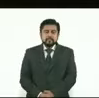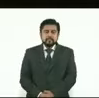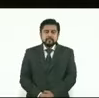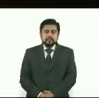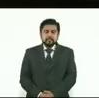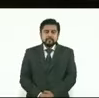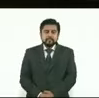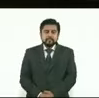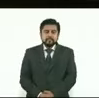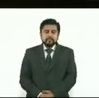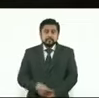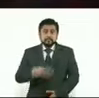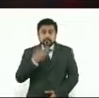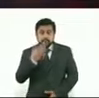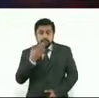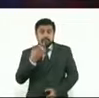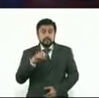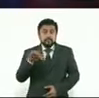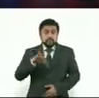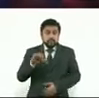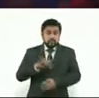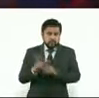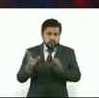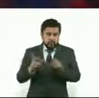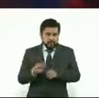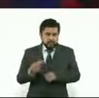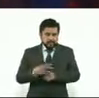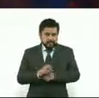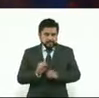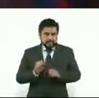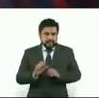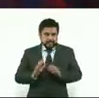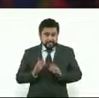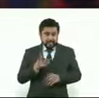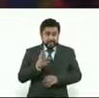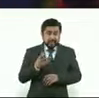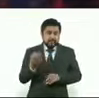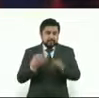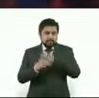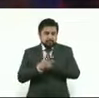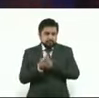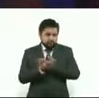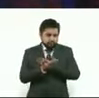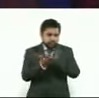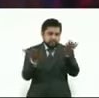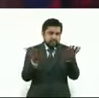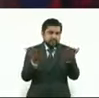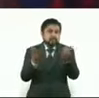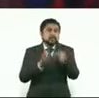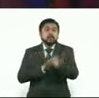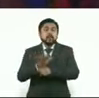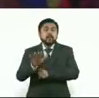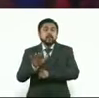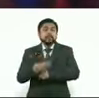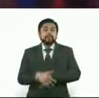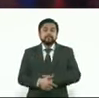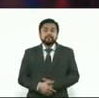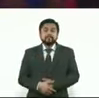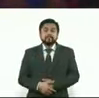Muy bien, amigos, como una sorpresa que teníamos preparada para todos ustedes, es que se van a ir